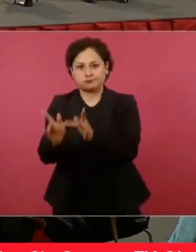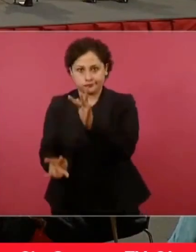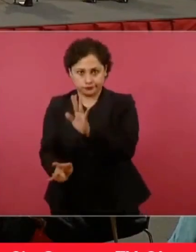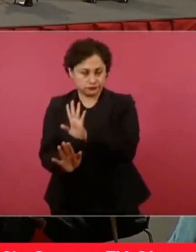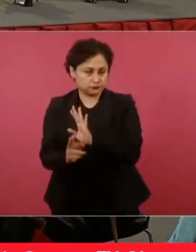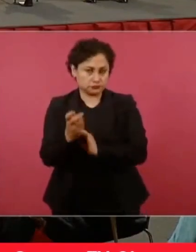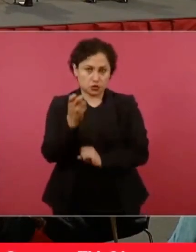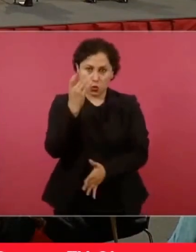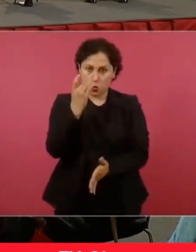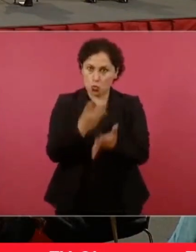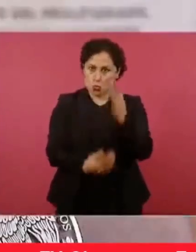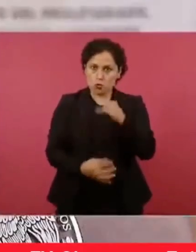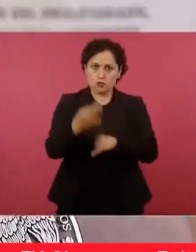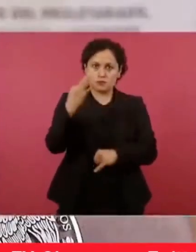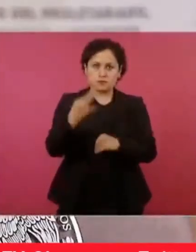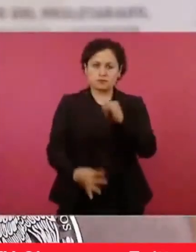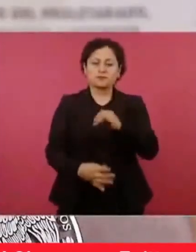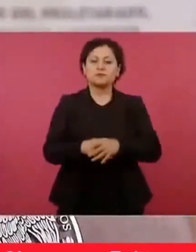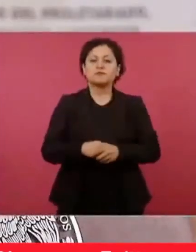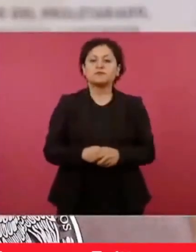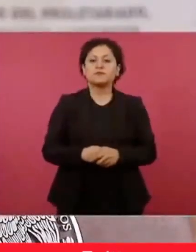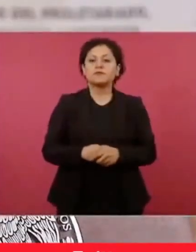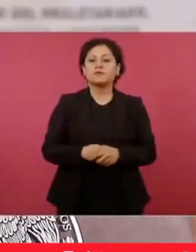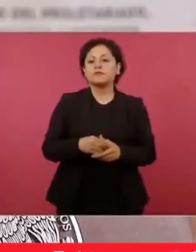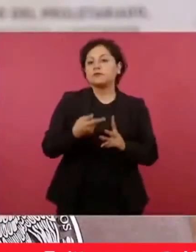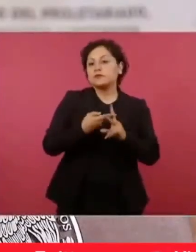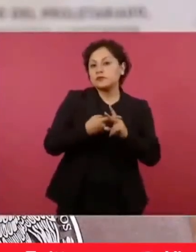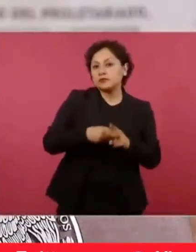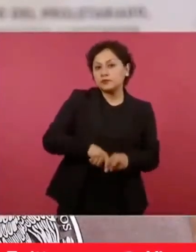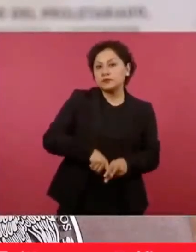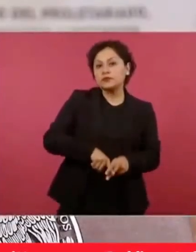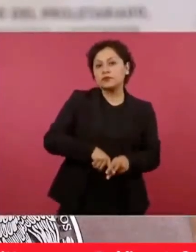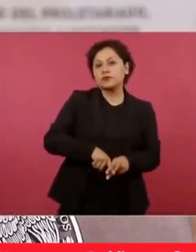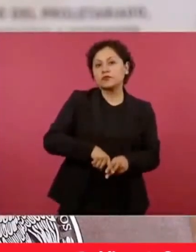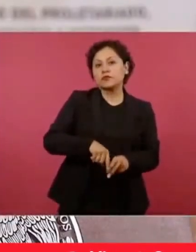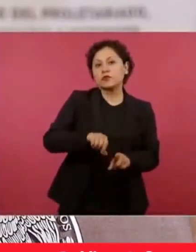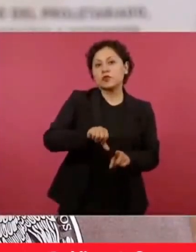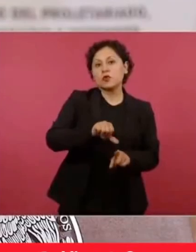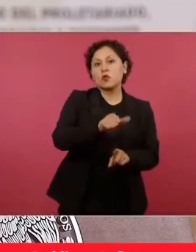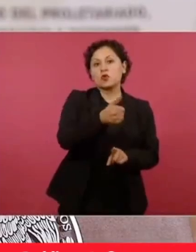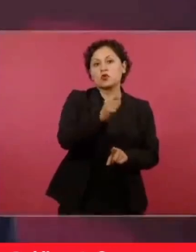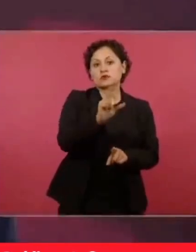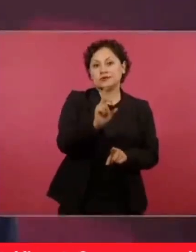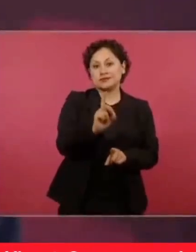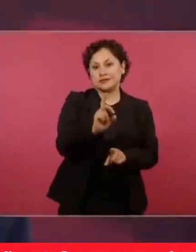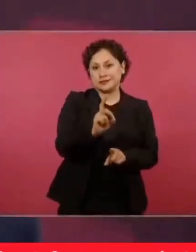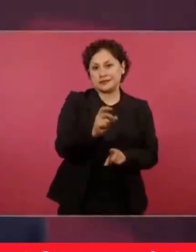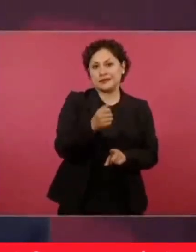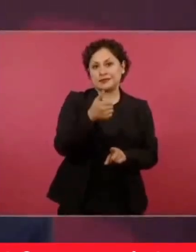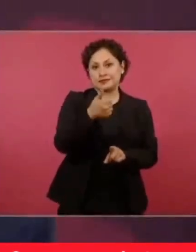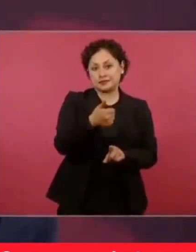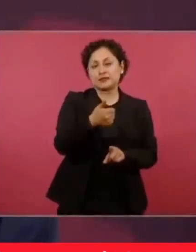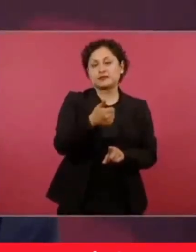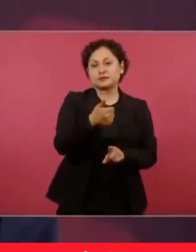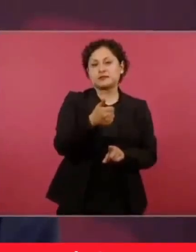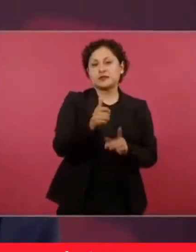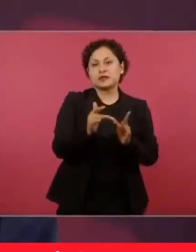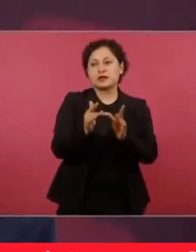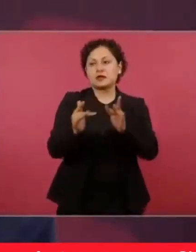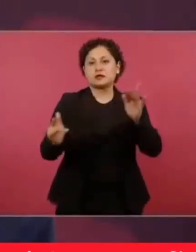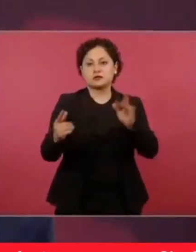operativa. Inició a las 11:36, se desconectó una planta de 191 megawatts. A